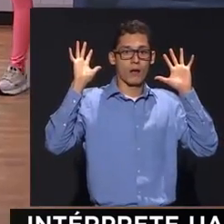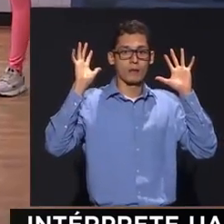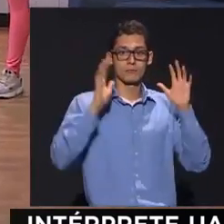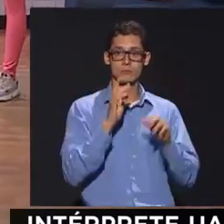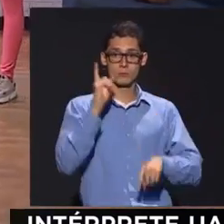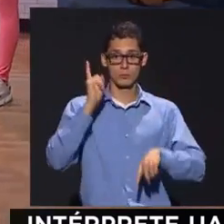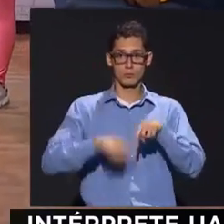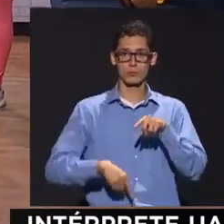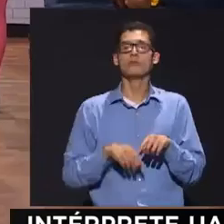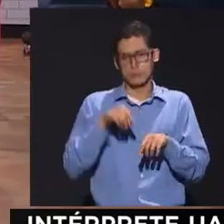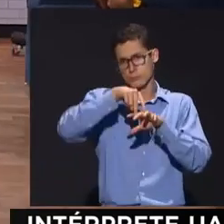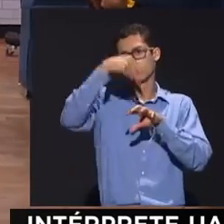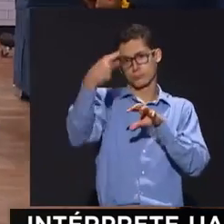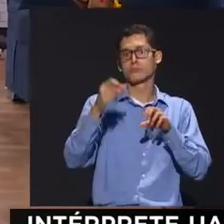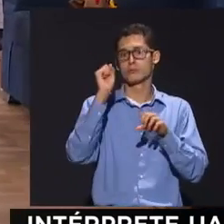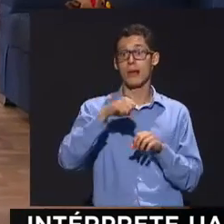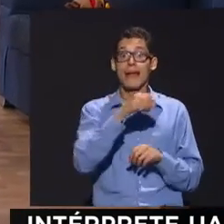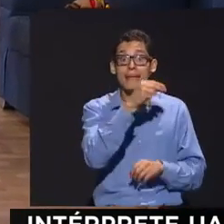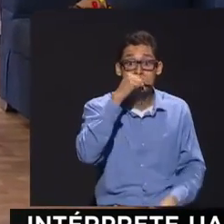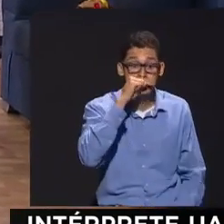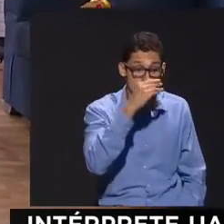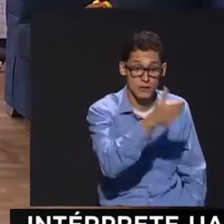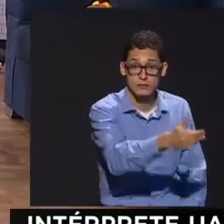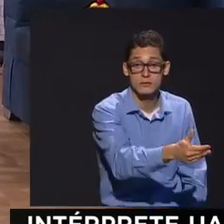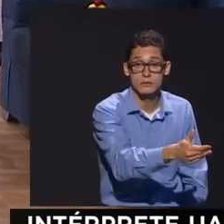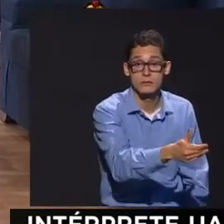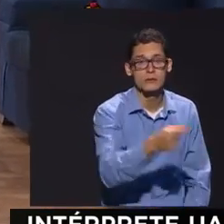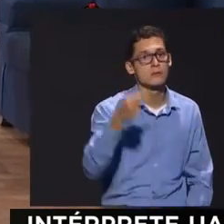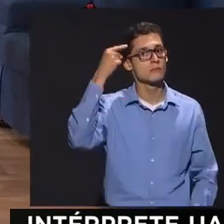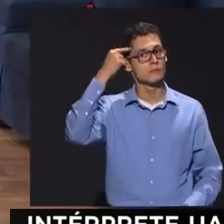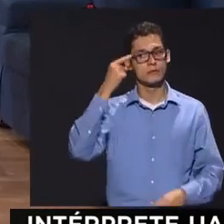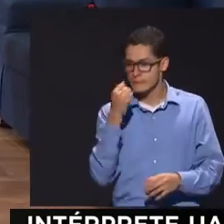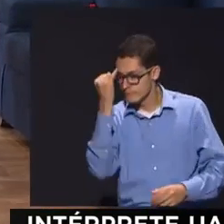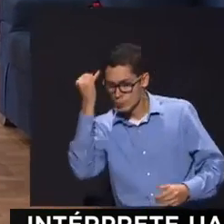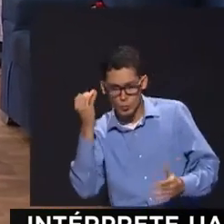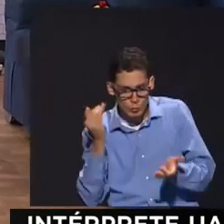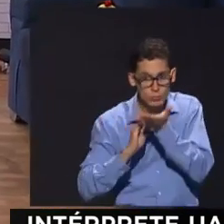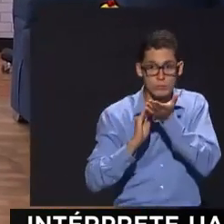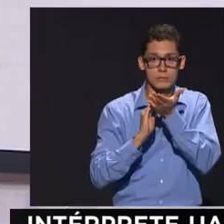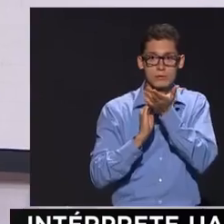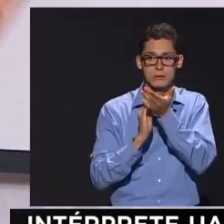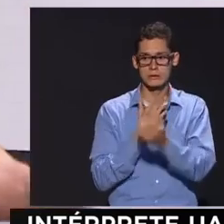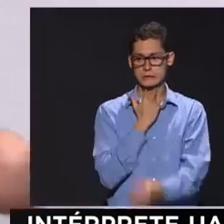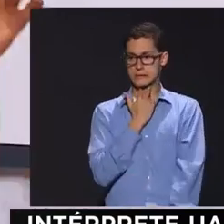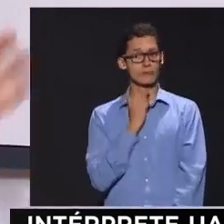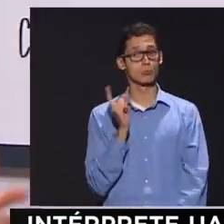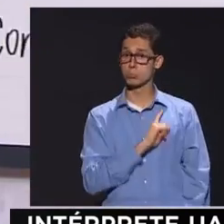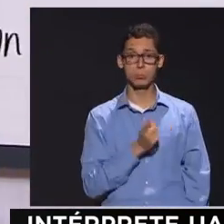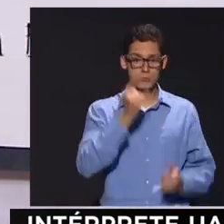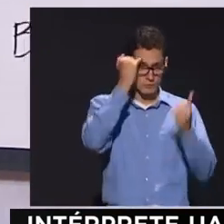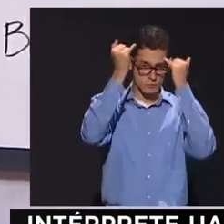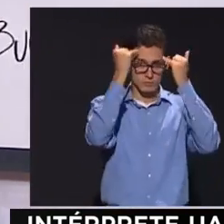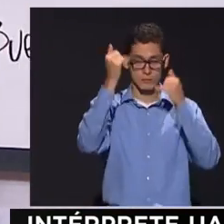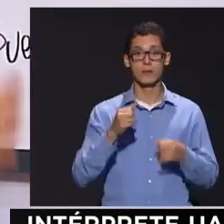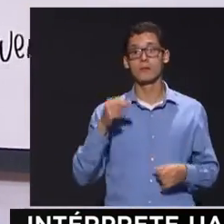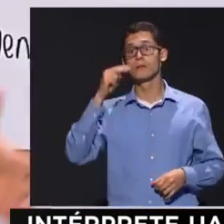es que no se pueda caer los niños siempre piensan o pensamos en cómo hacer las cosas y después llegamos los adultos no así no